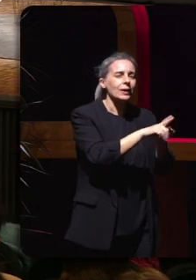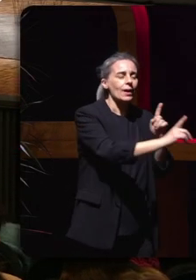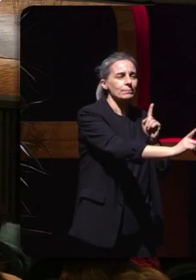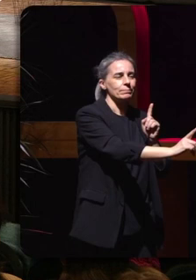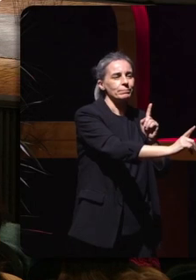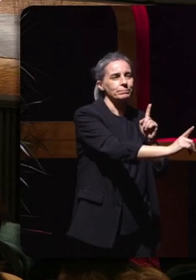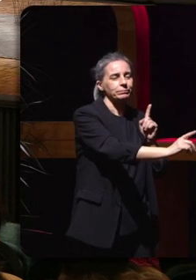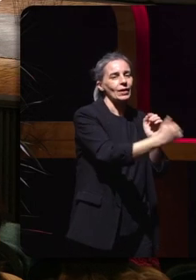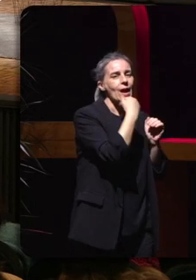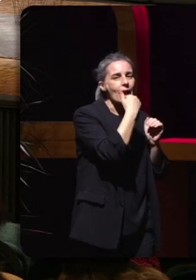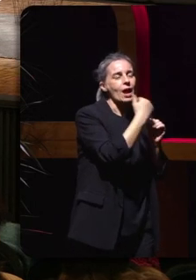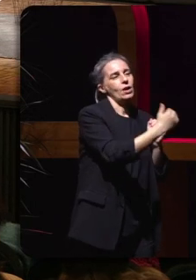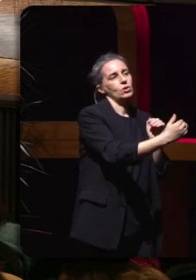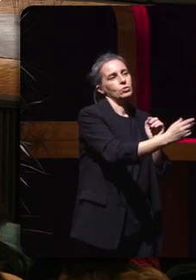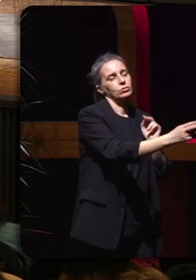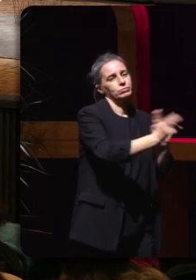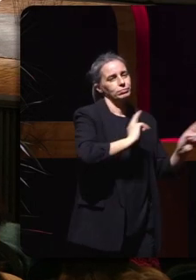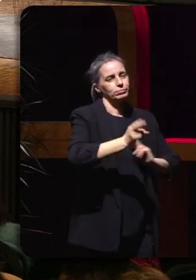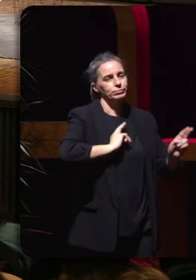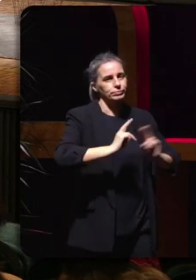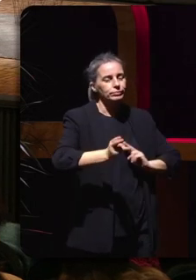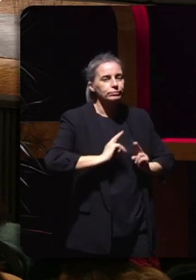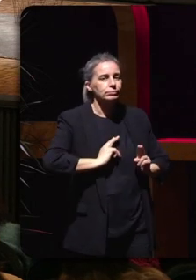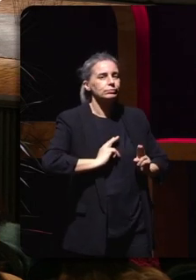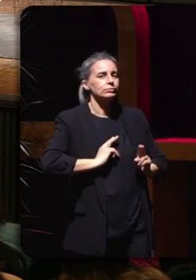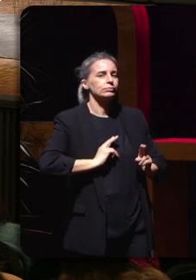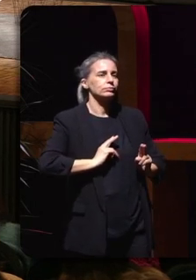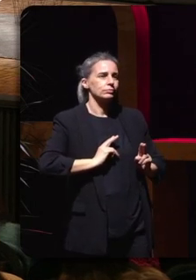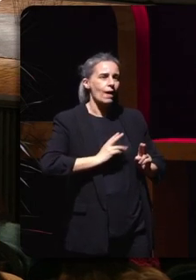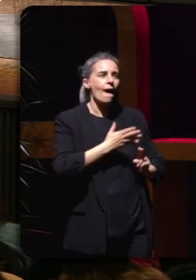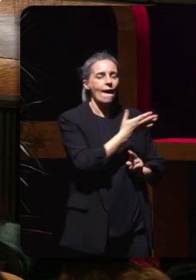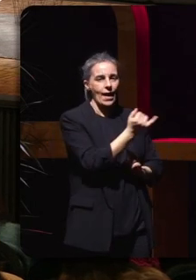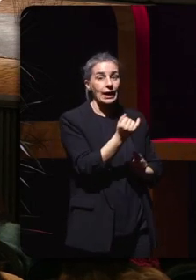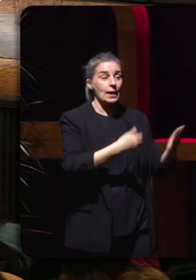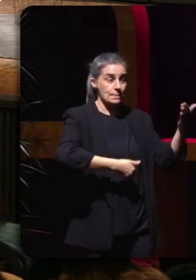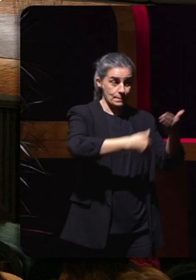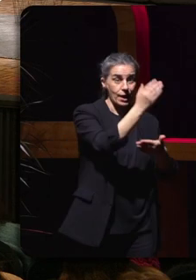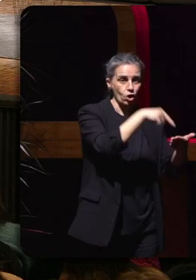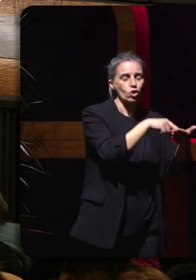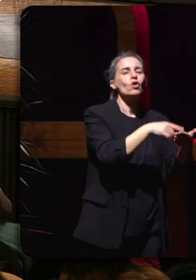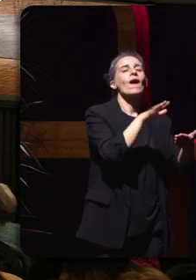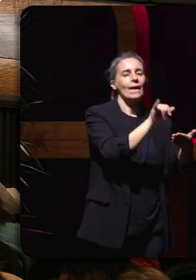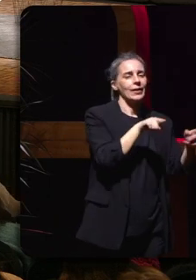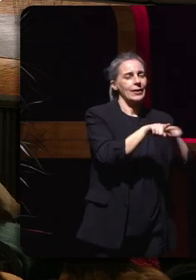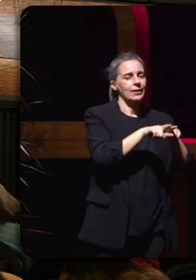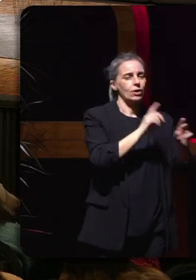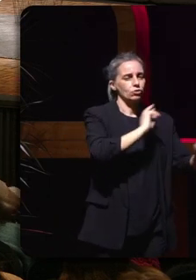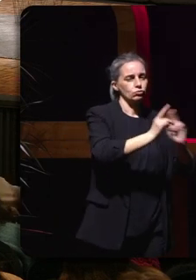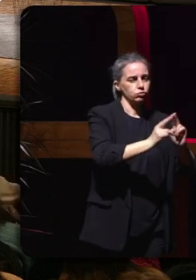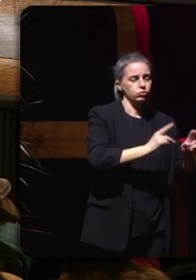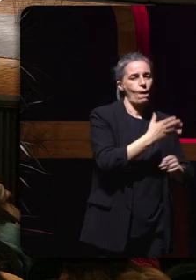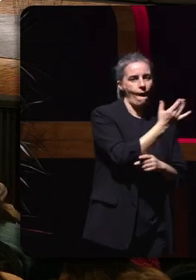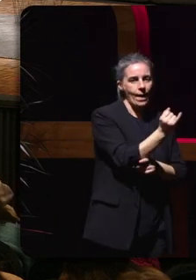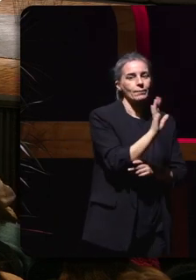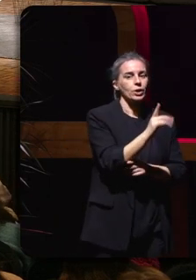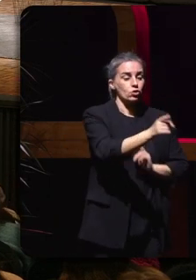pero es verdad que el medio de base tiene muchos críticos entonces da igual que sea yo yo noto que no no van hacia